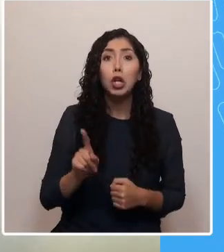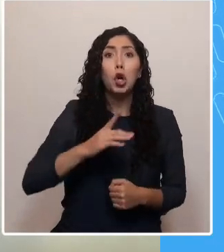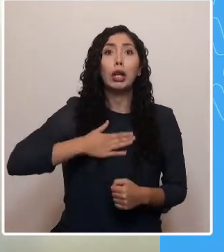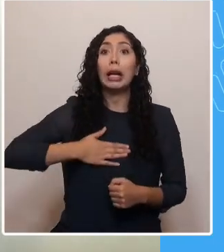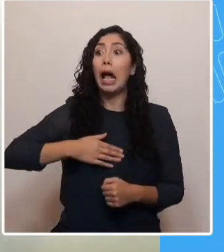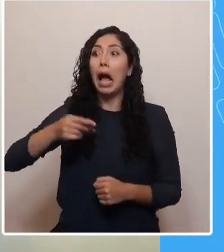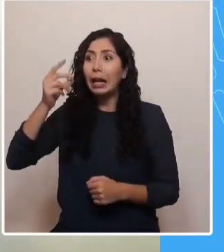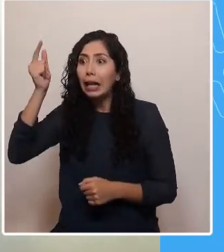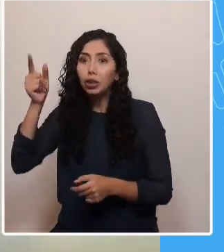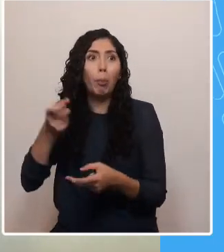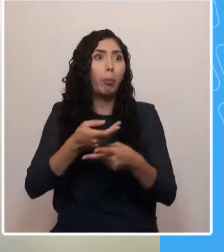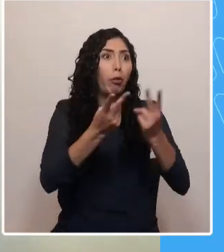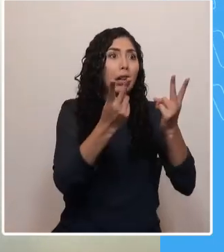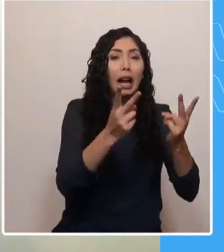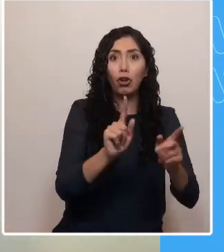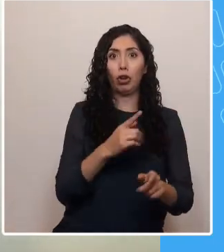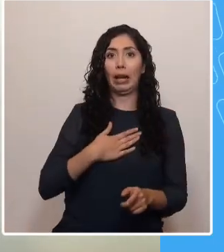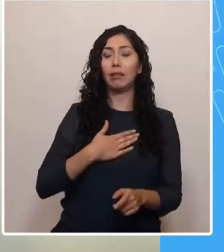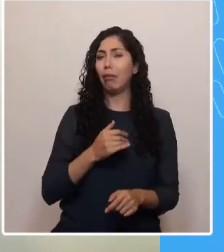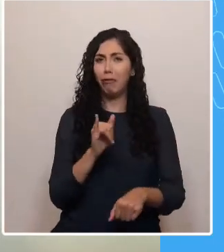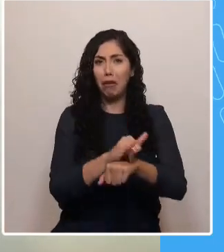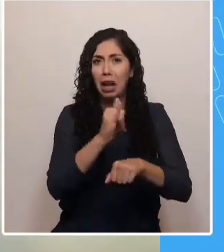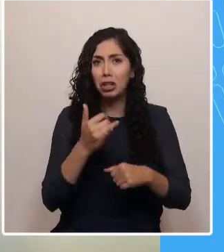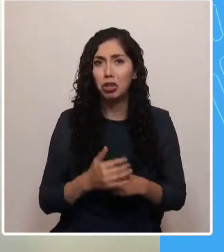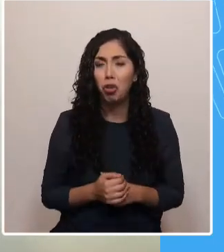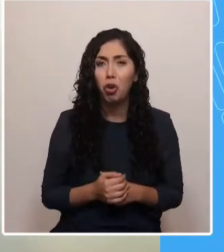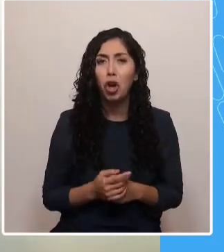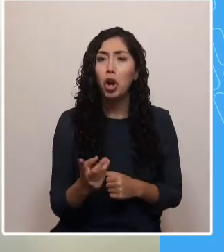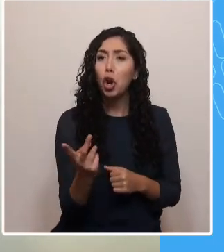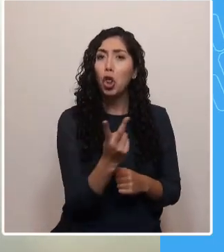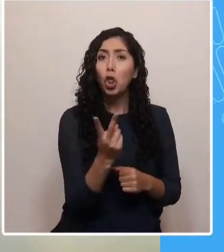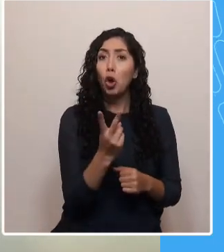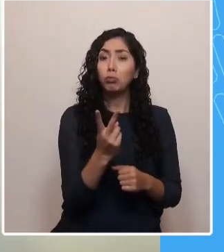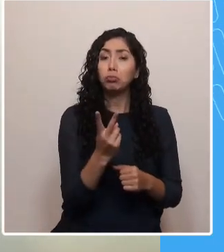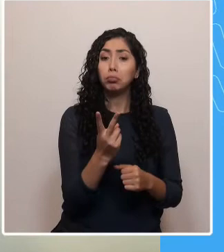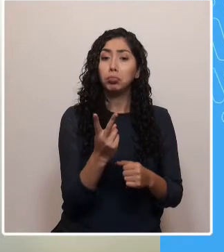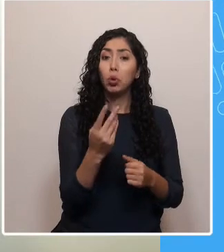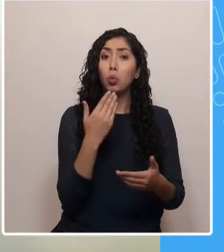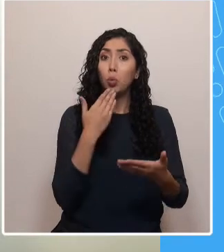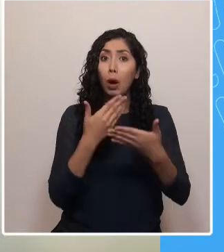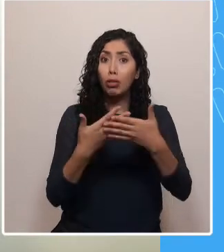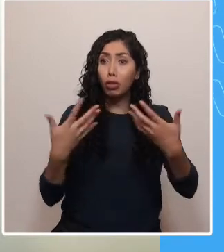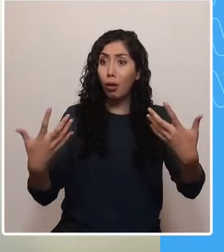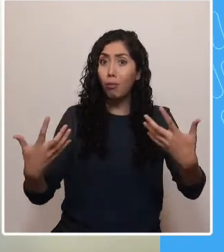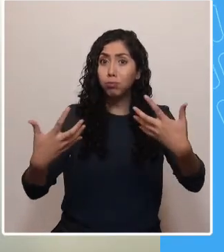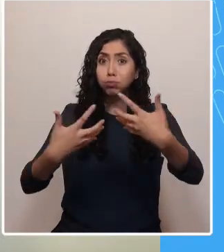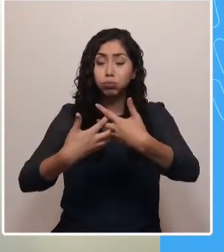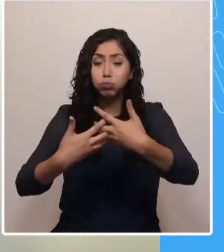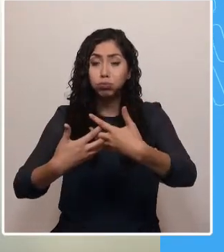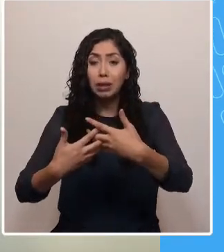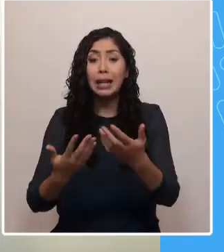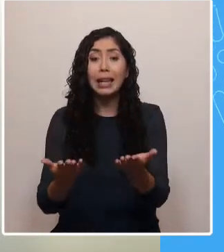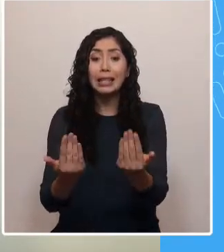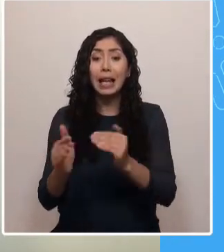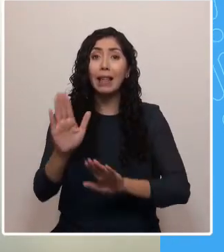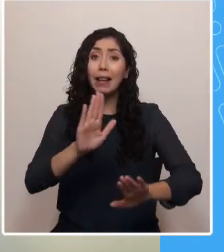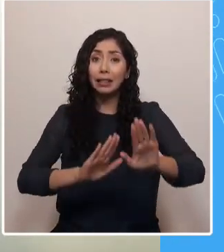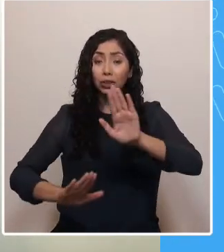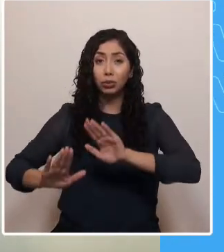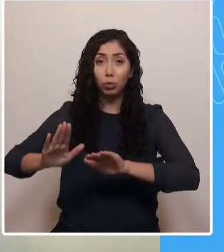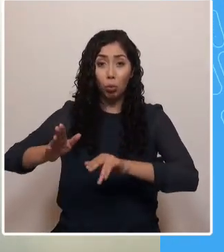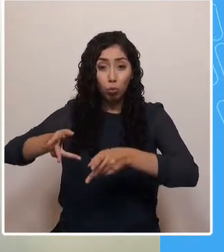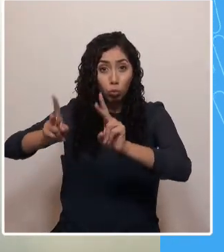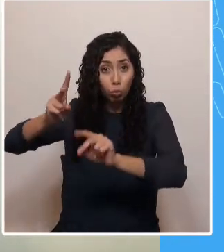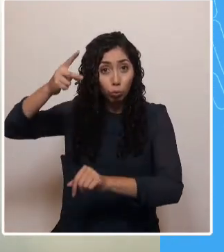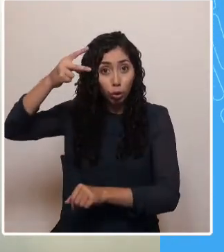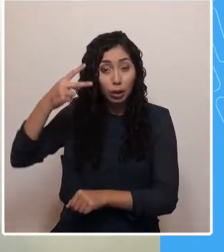es falso. Son 2 elementos complementarios que uniéndose y equilibrándose con la tan necesaria protección del derecho de propiedad, hoy día